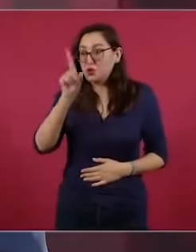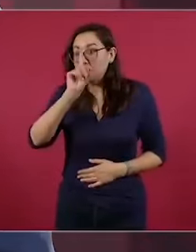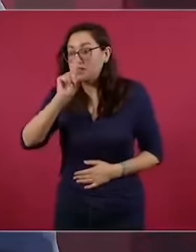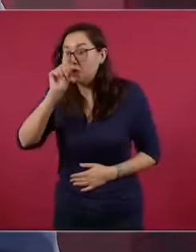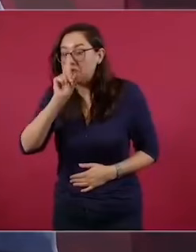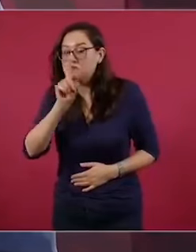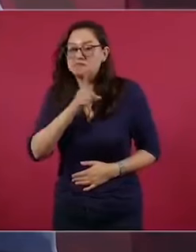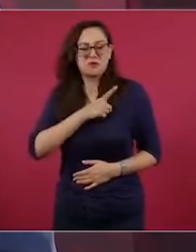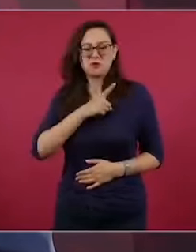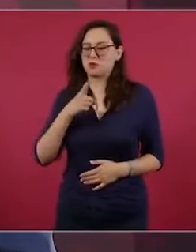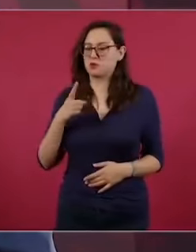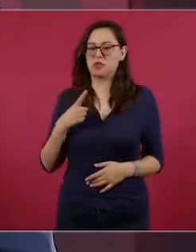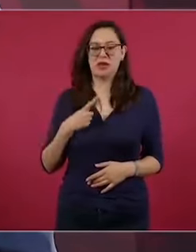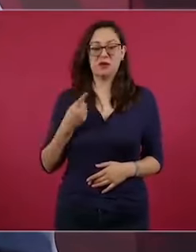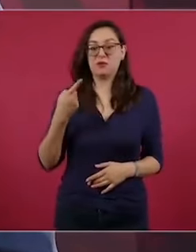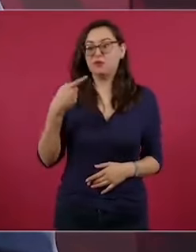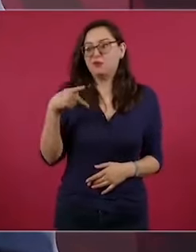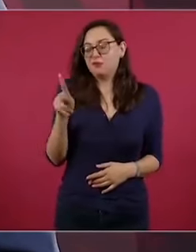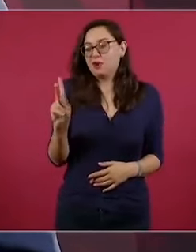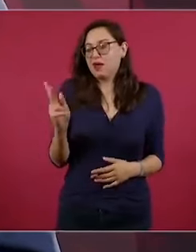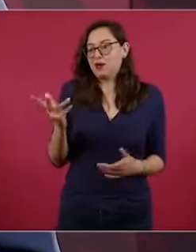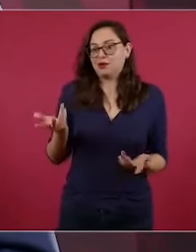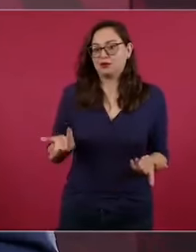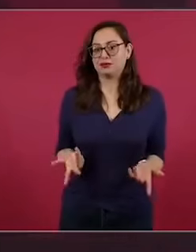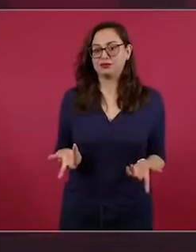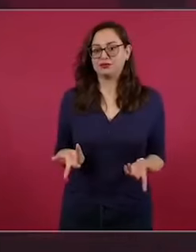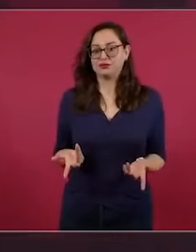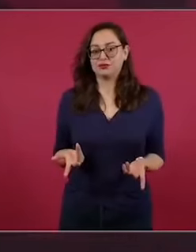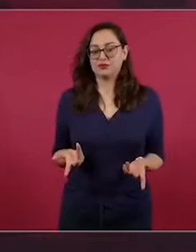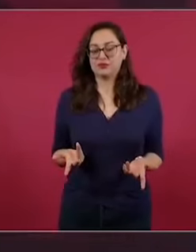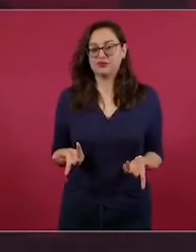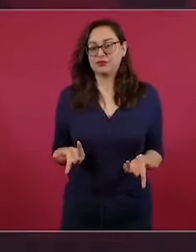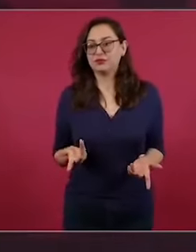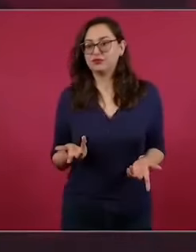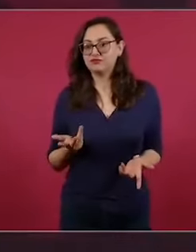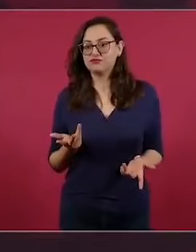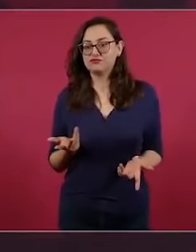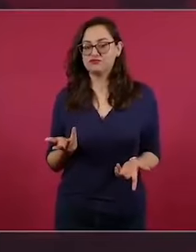alturas Pero bueno al pueblo no le